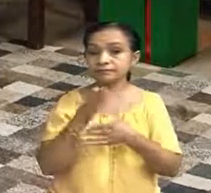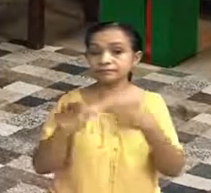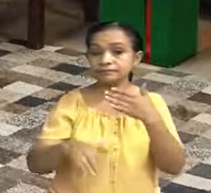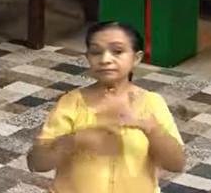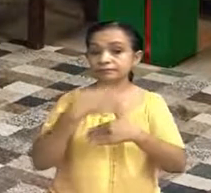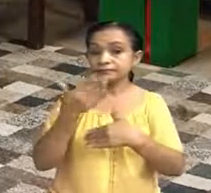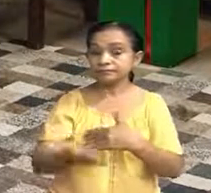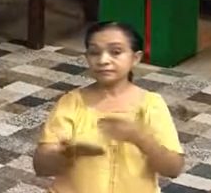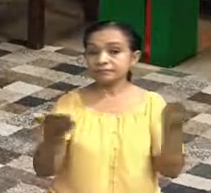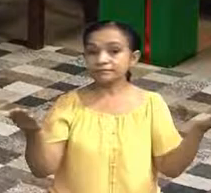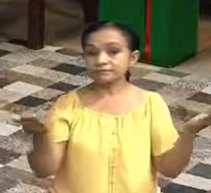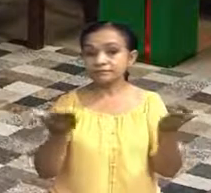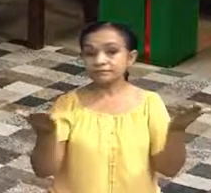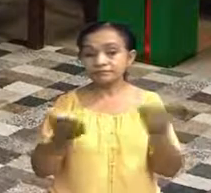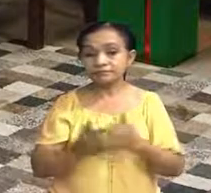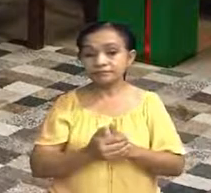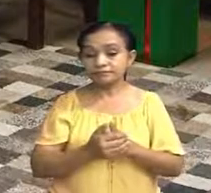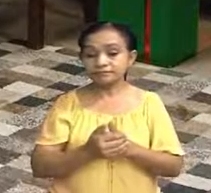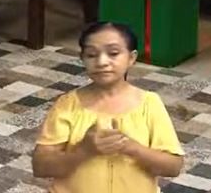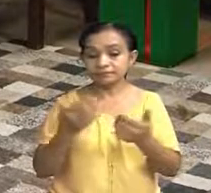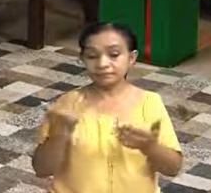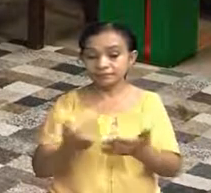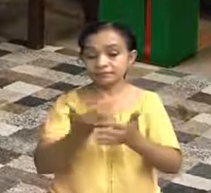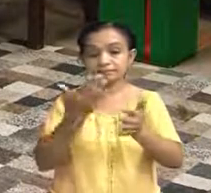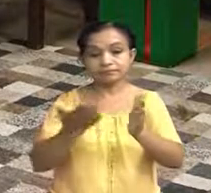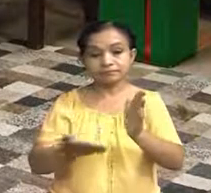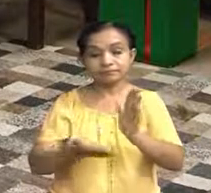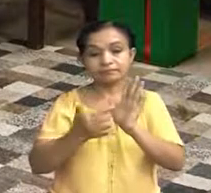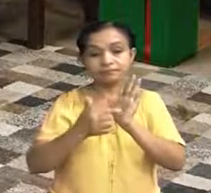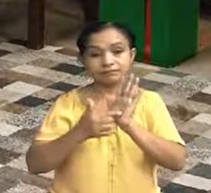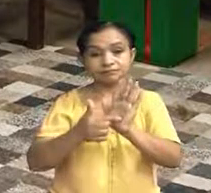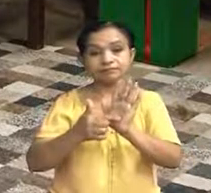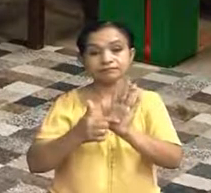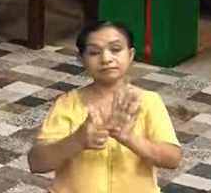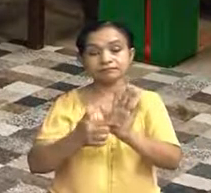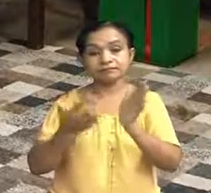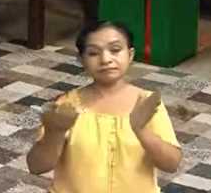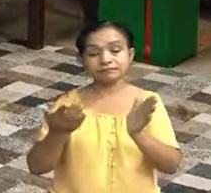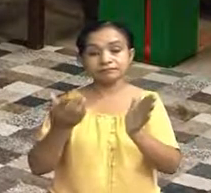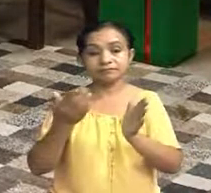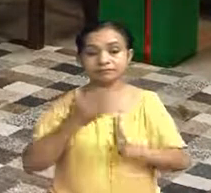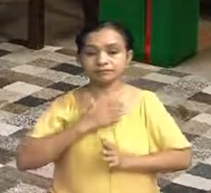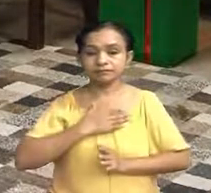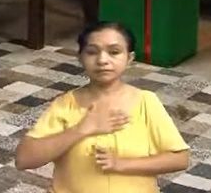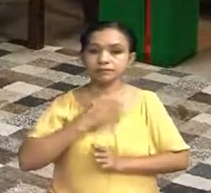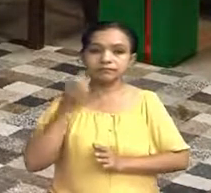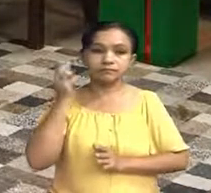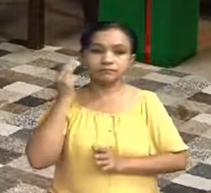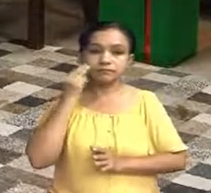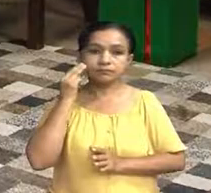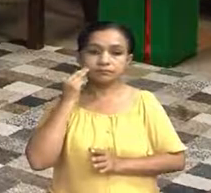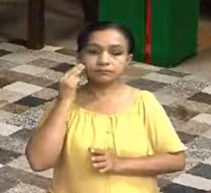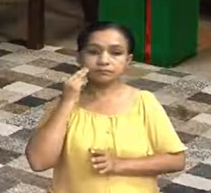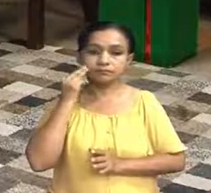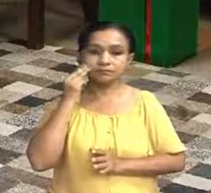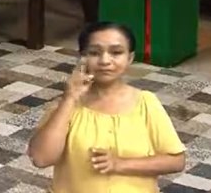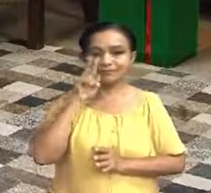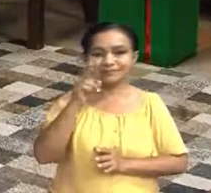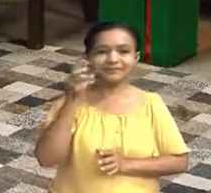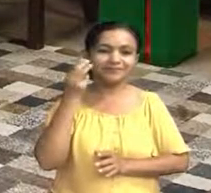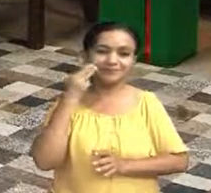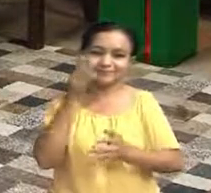llegan a temperatura más... Por ejemplo, yo le ponía el caso de mi mamá, que me está viendo, siempre me ve, saludos para